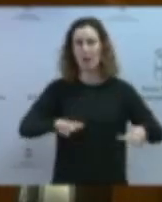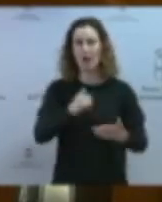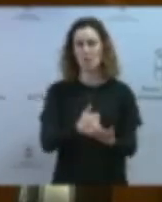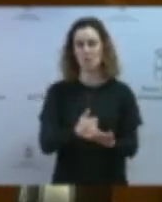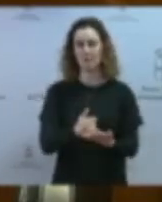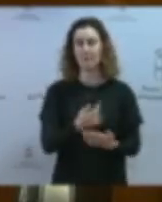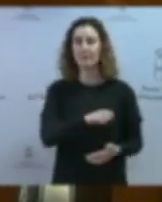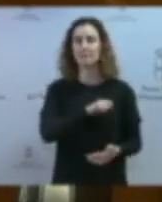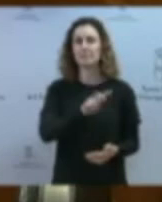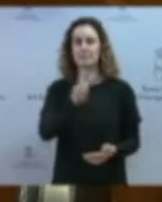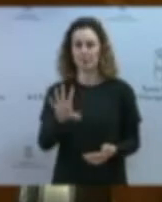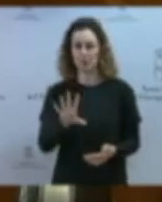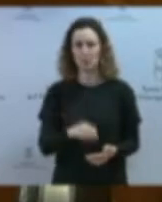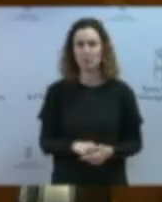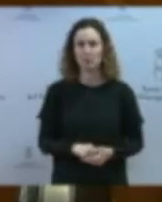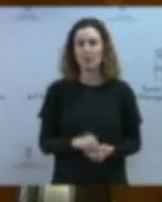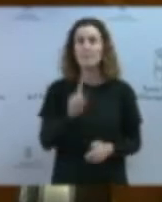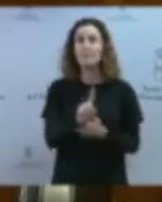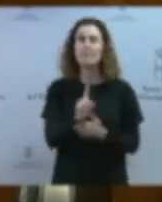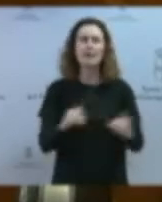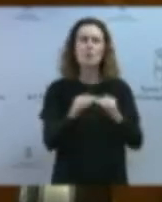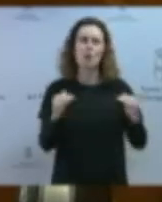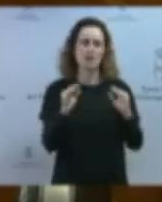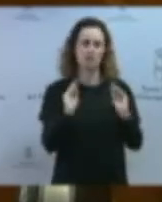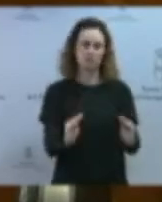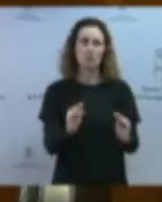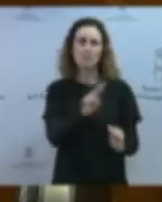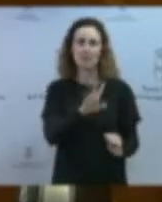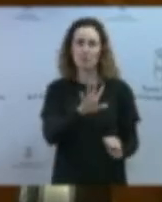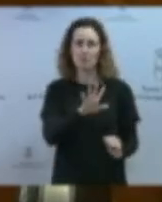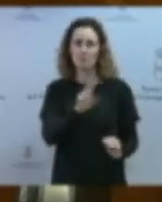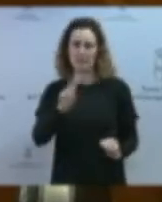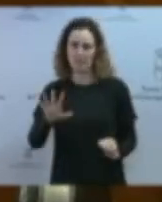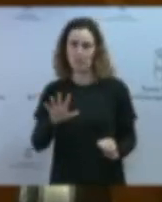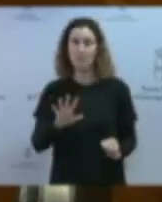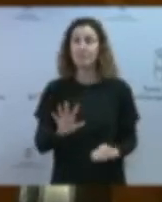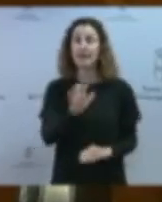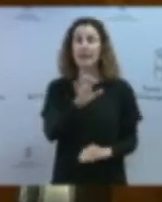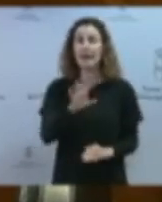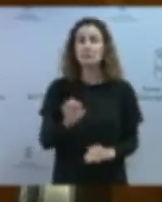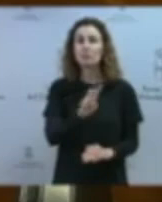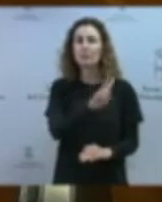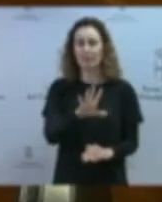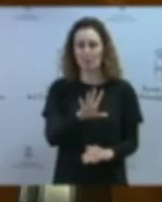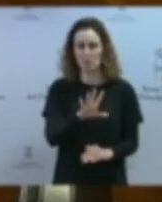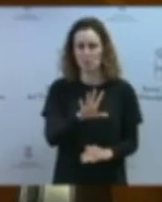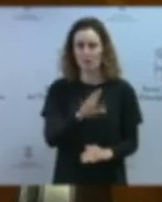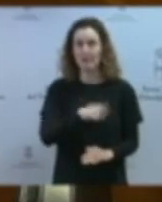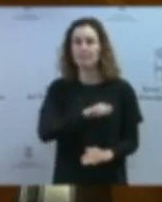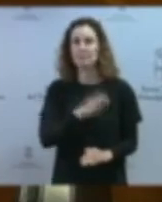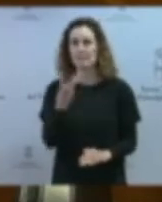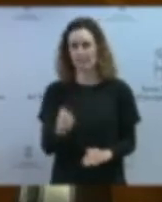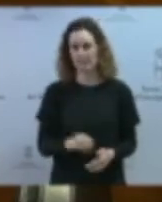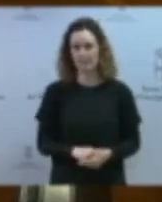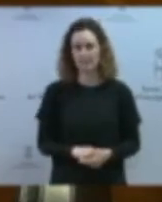igual, 25 y 25. En secundaria, el máximo que hay en Asturias son 25. En España son 30. Y en bachillerato, en Asturias